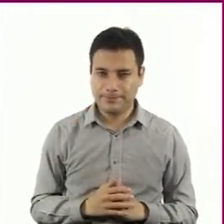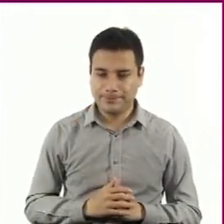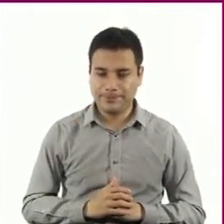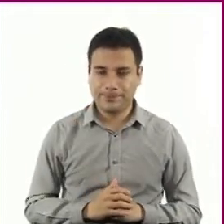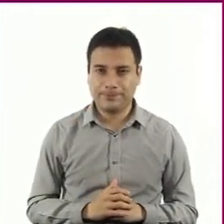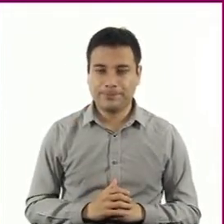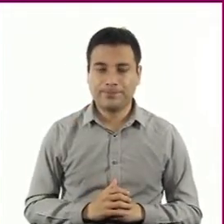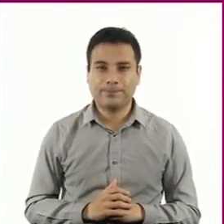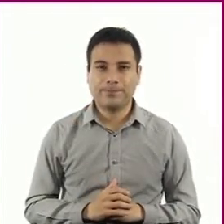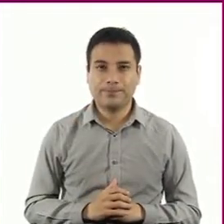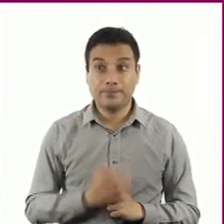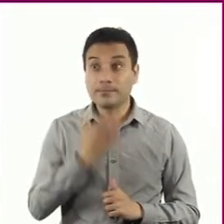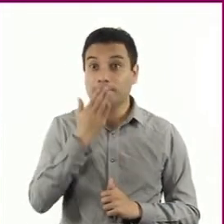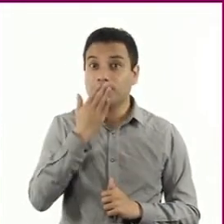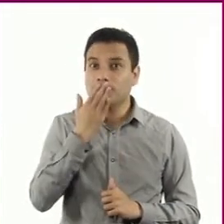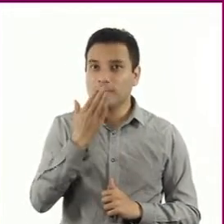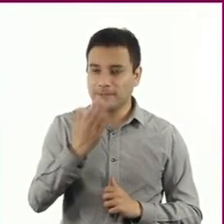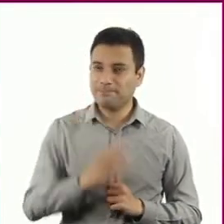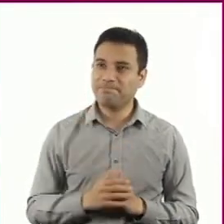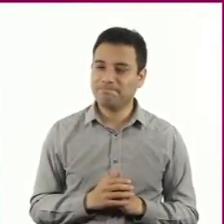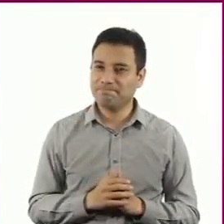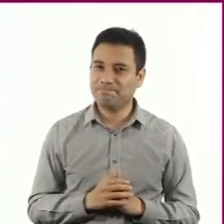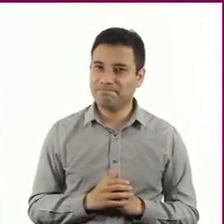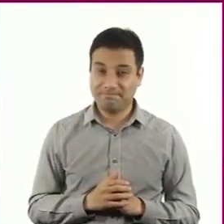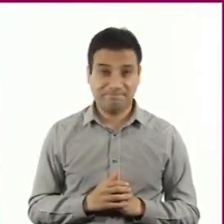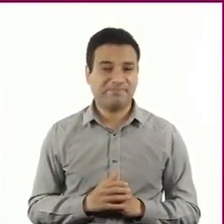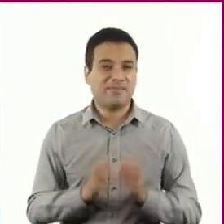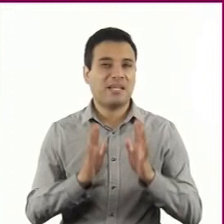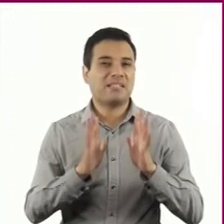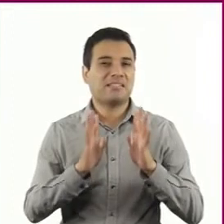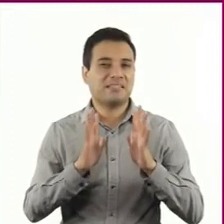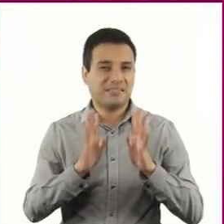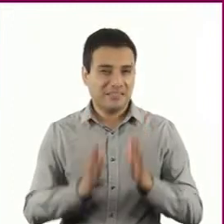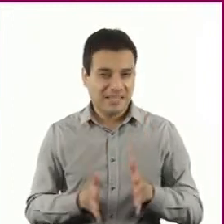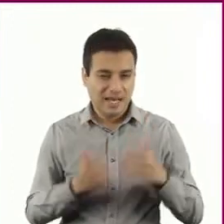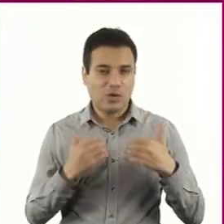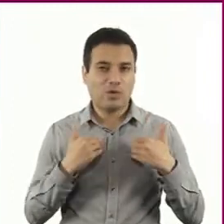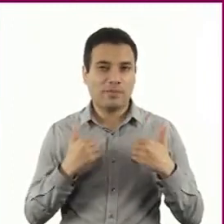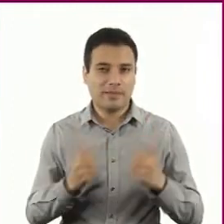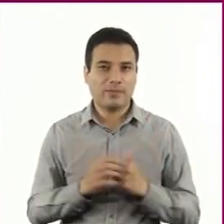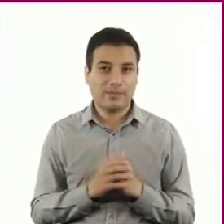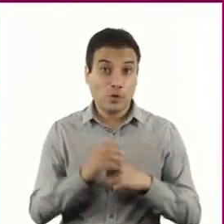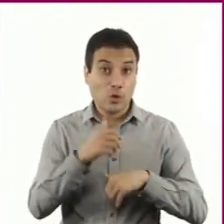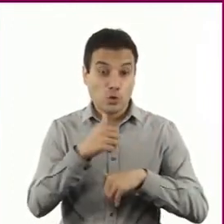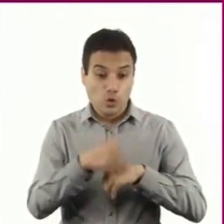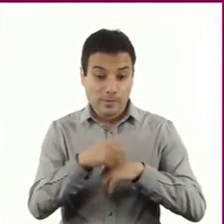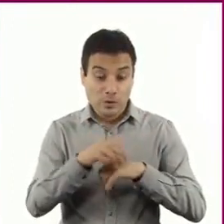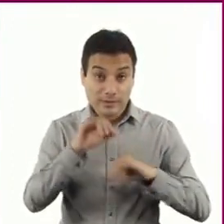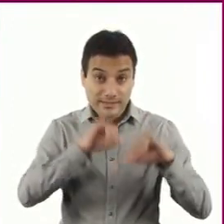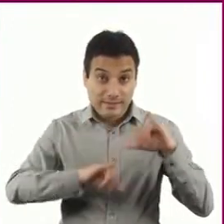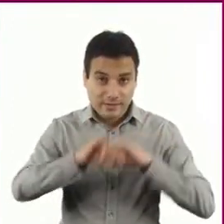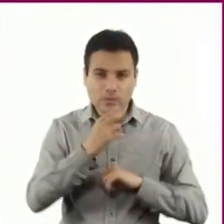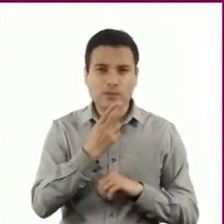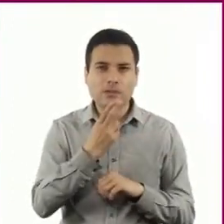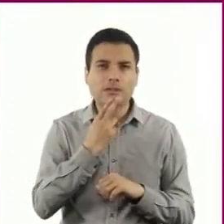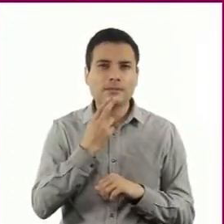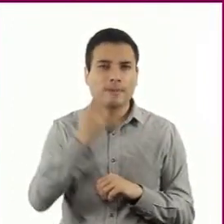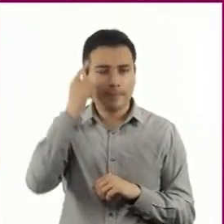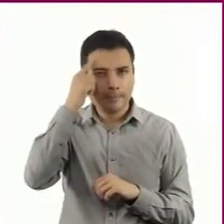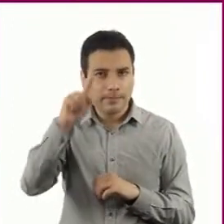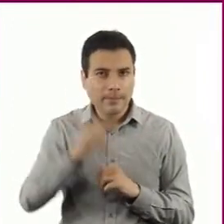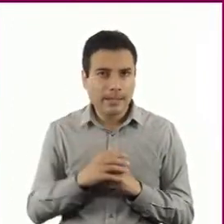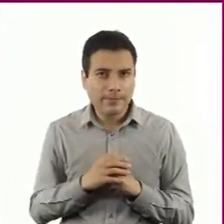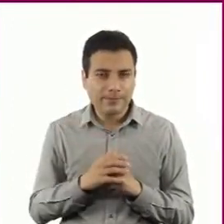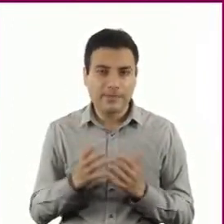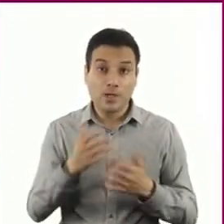milímetro. Muy bien, maestro Jorge. Hemos descubierto que la notación científica resulta muy útil para representar de